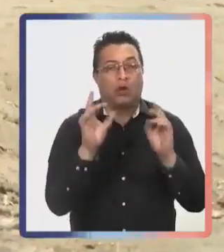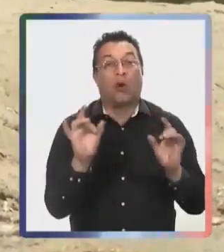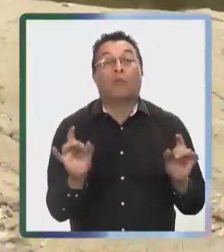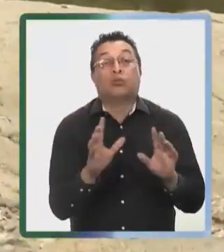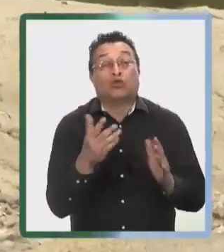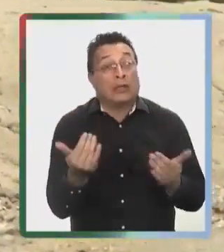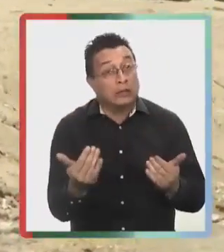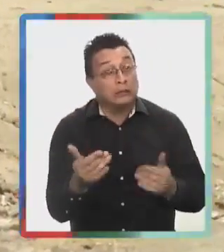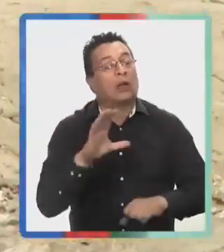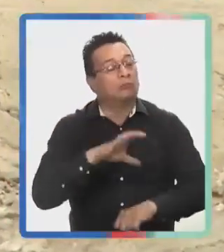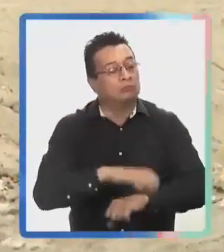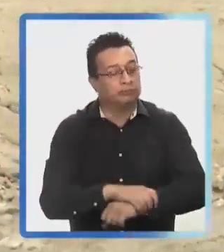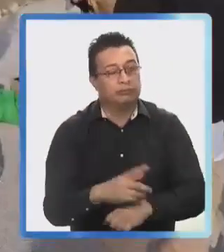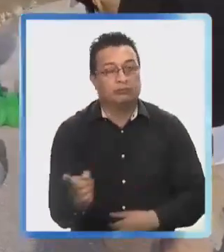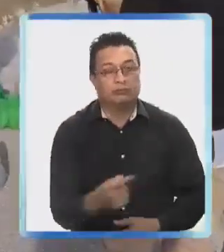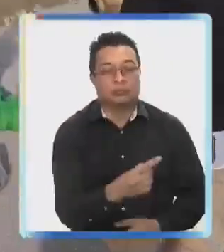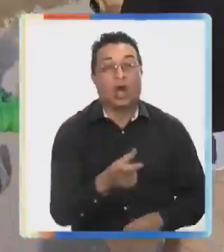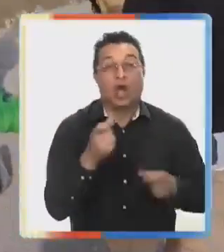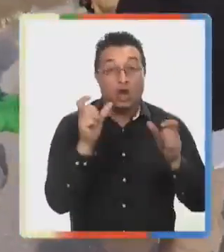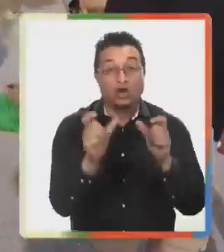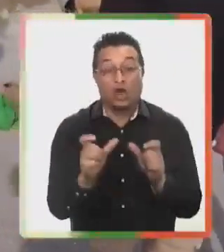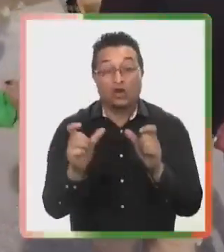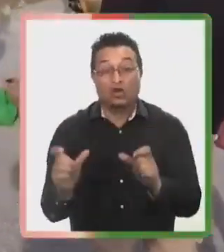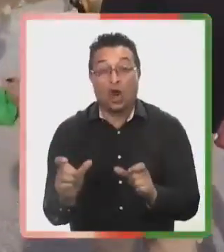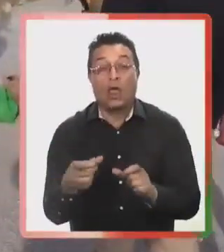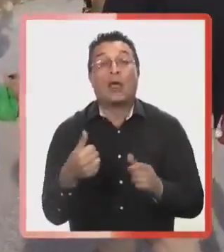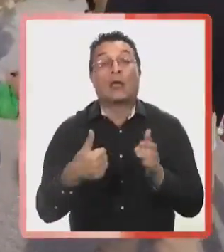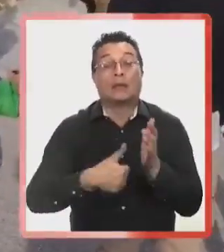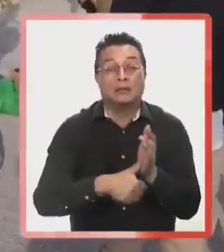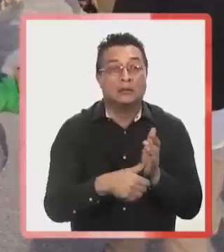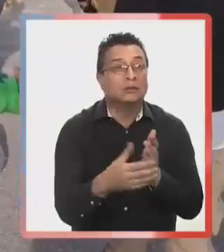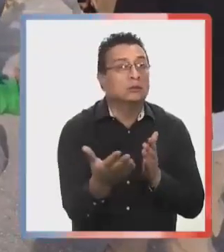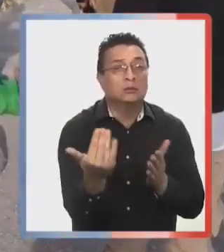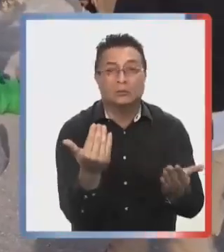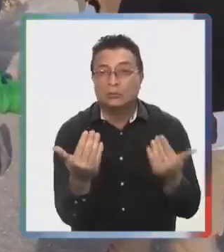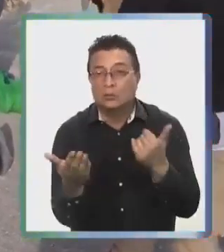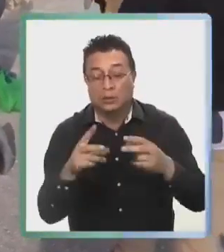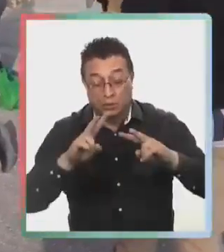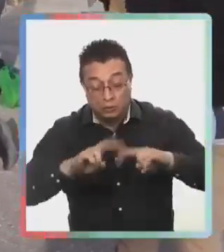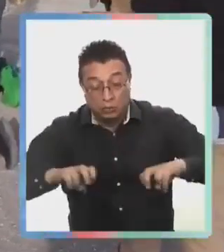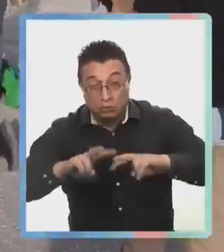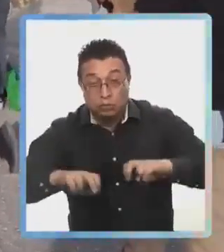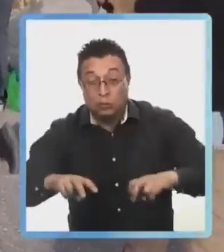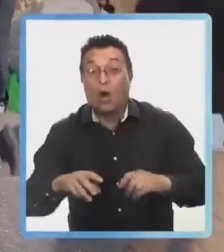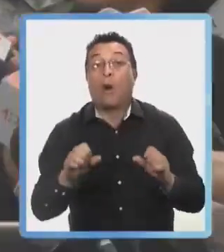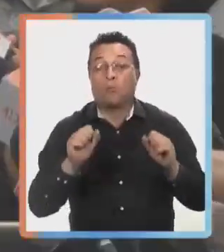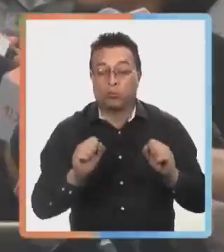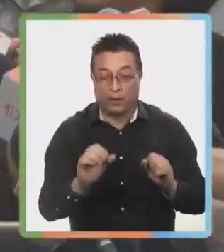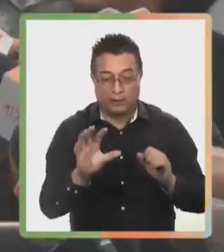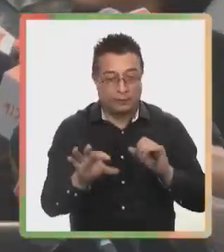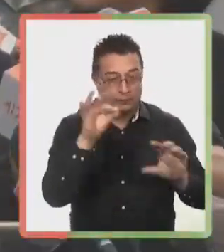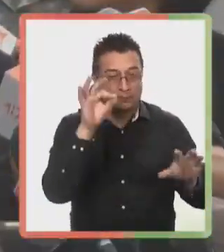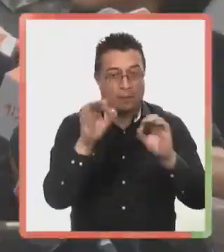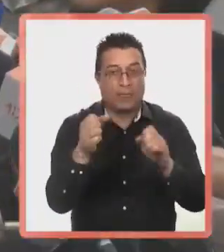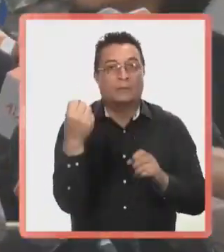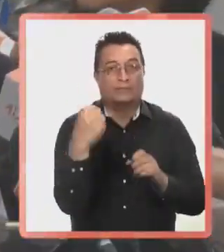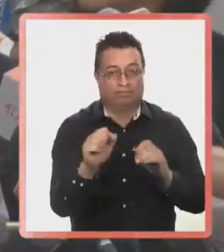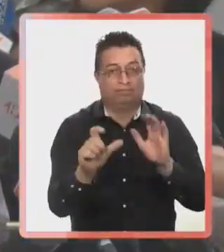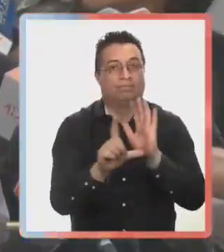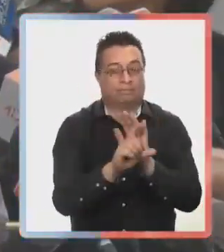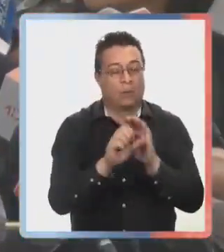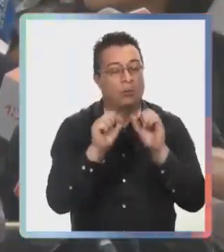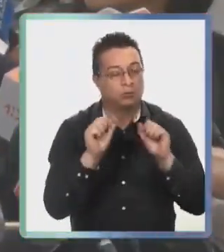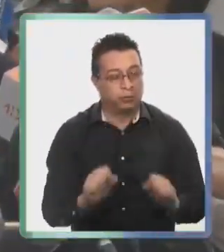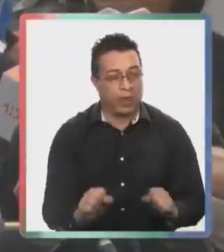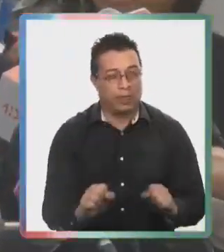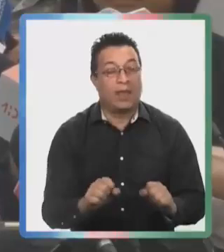la situación lo requiere. En el marco de los controles de identidad y también de los registros, es probable encontrarse con la comisión de